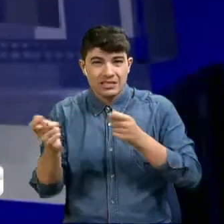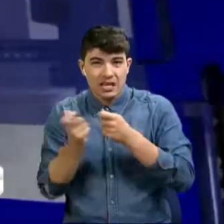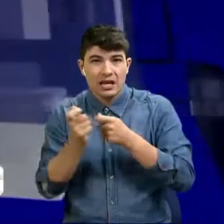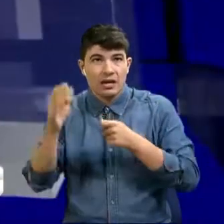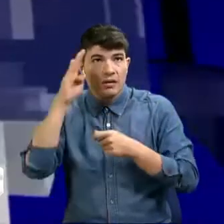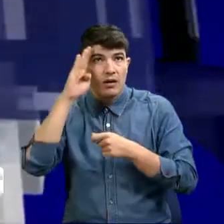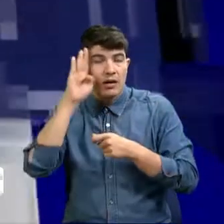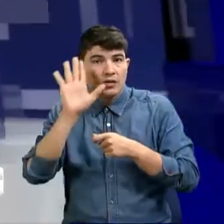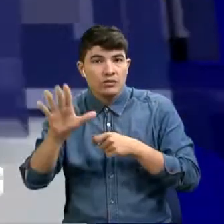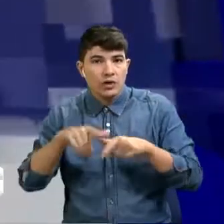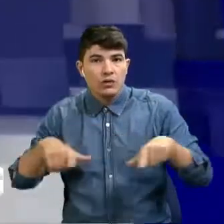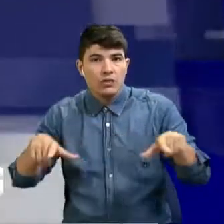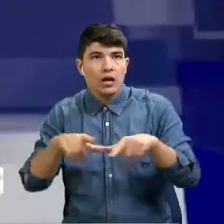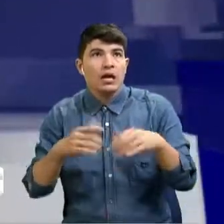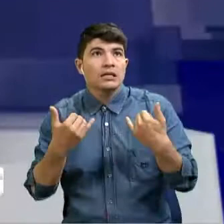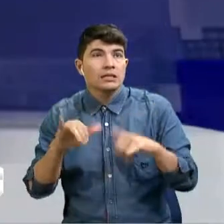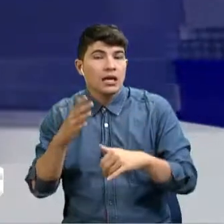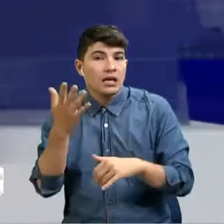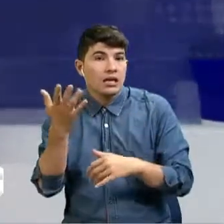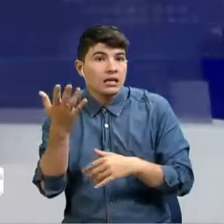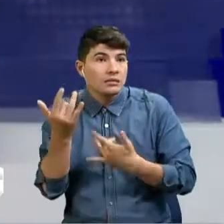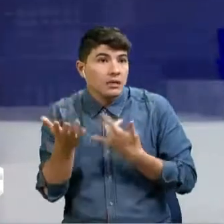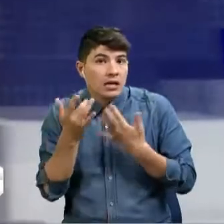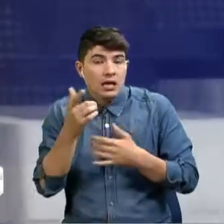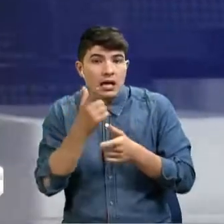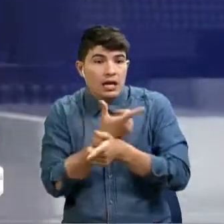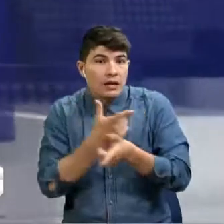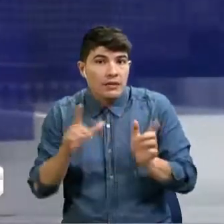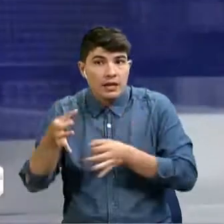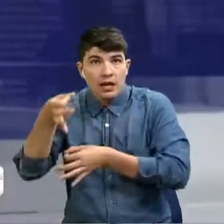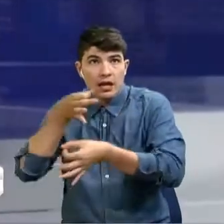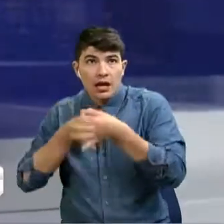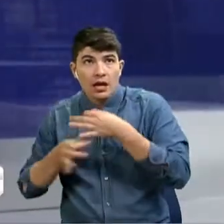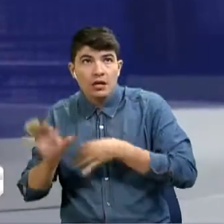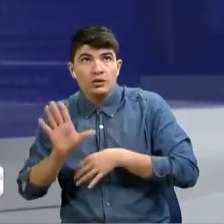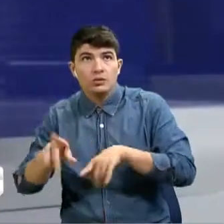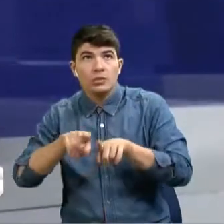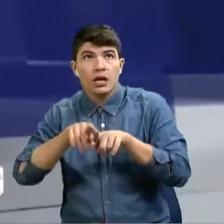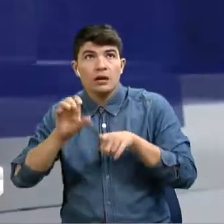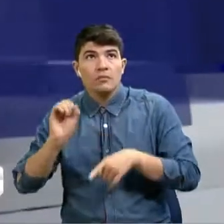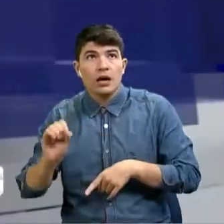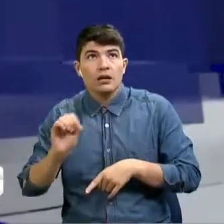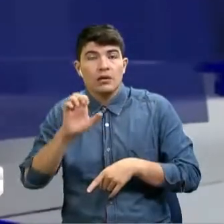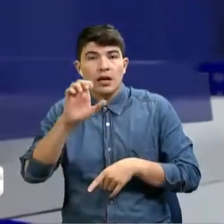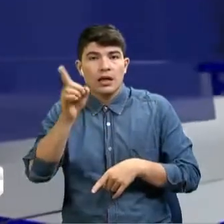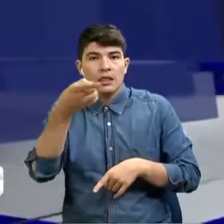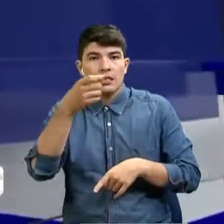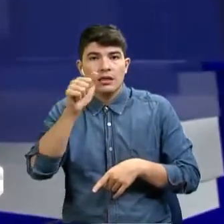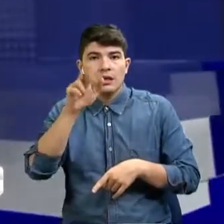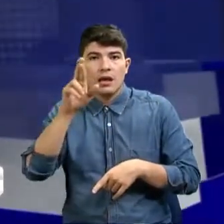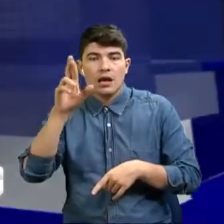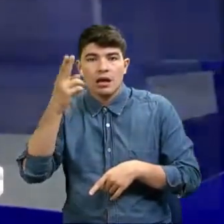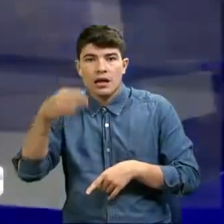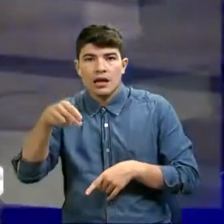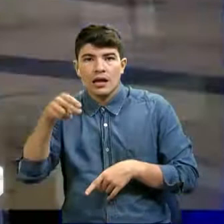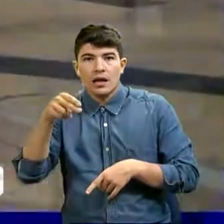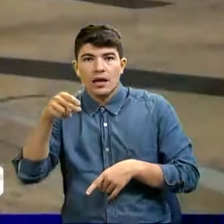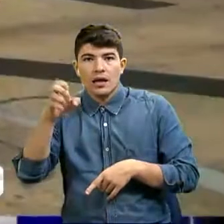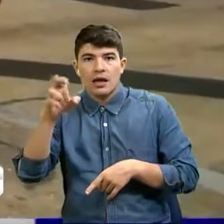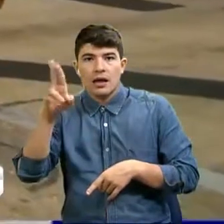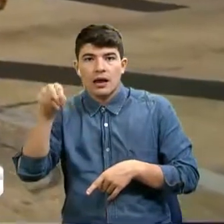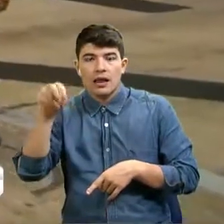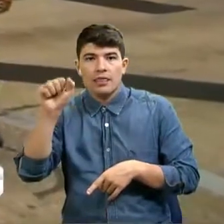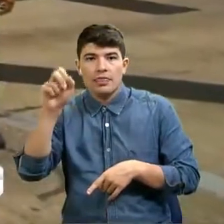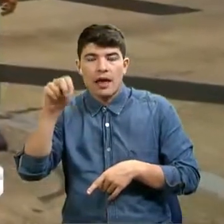localidad está por comprobarse si la liberación fue canjeada por su hermano édgar orlando delgado sin embargo ni la